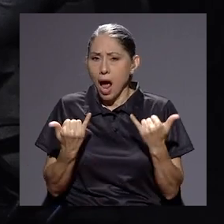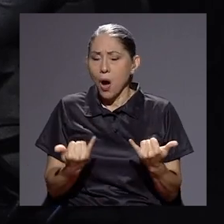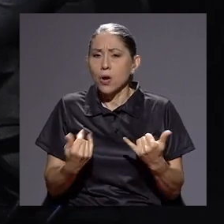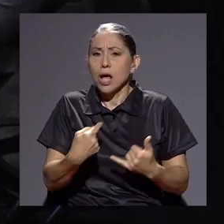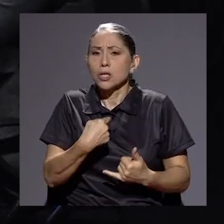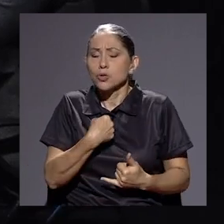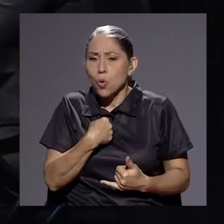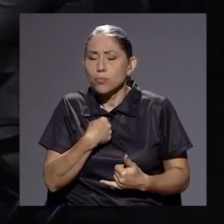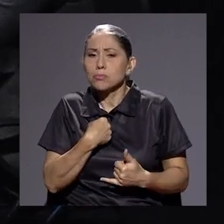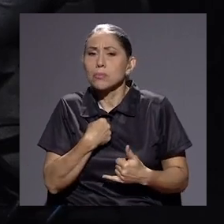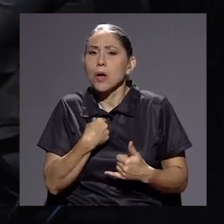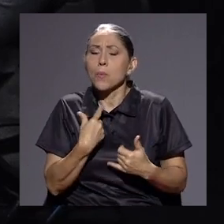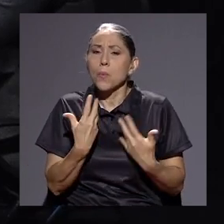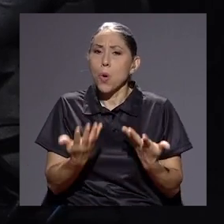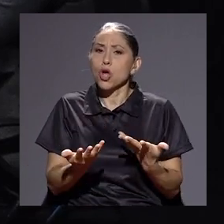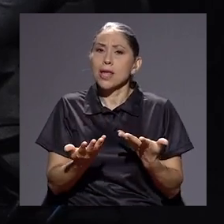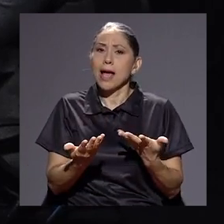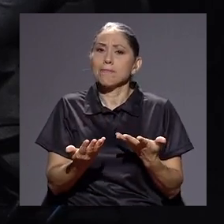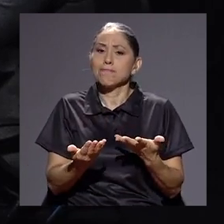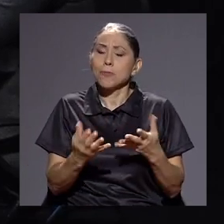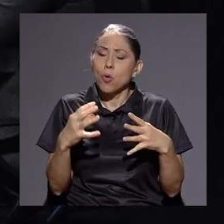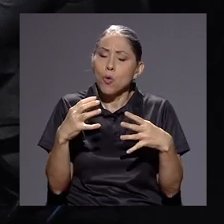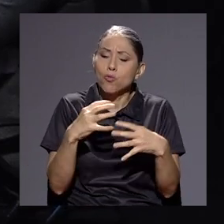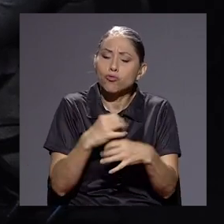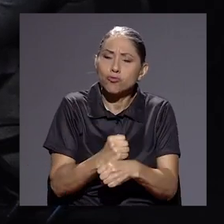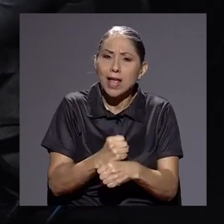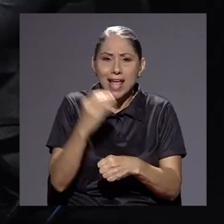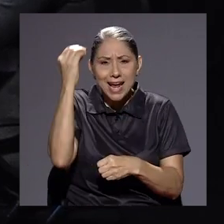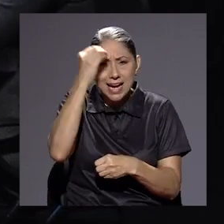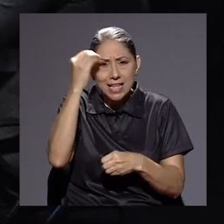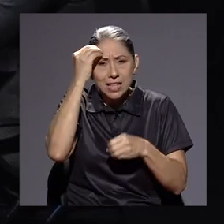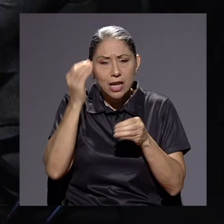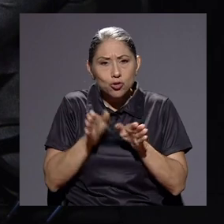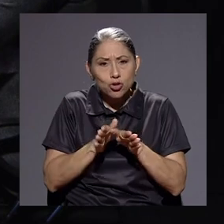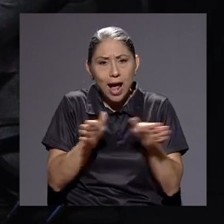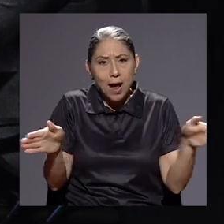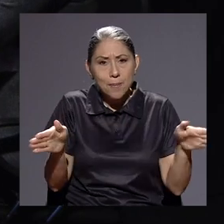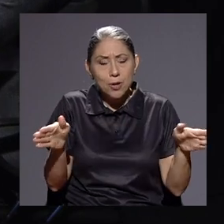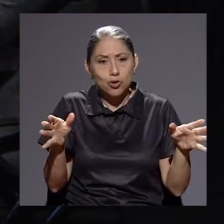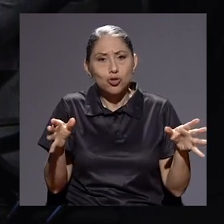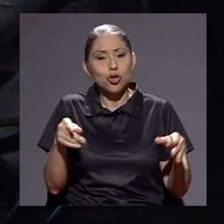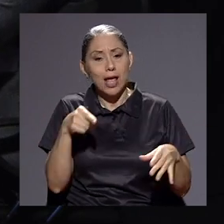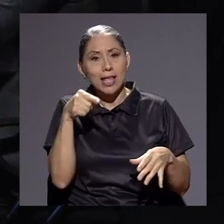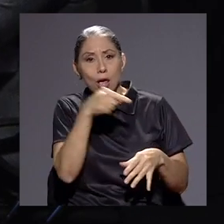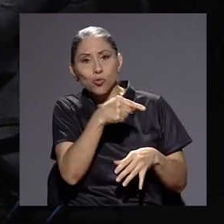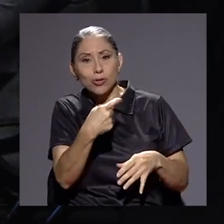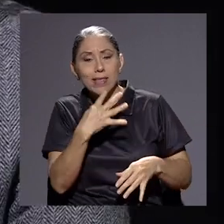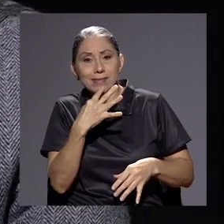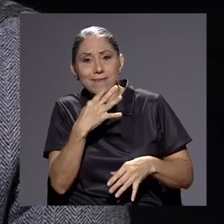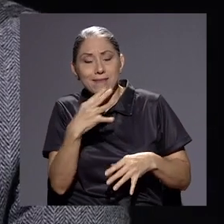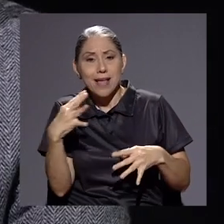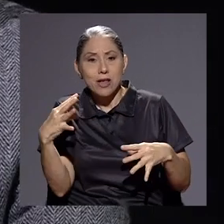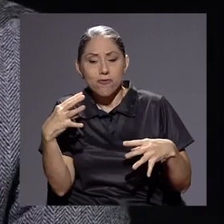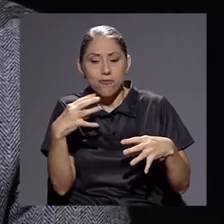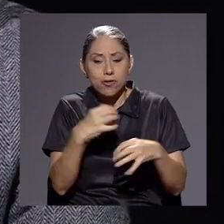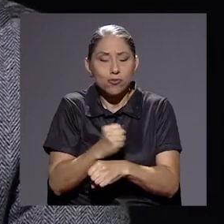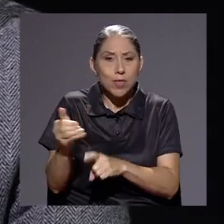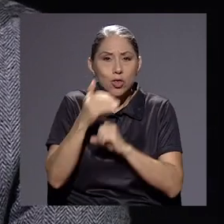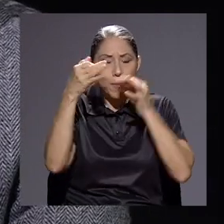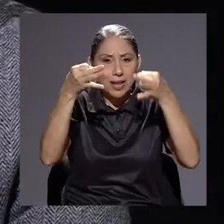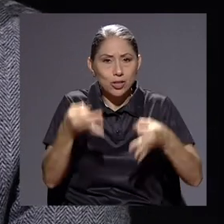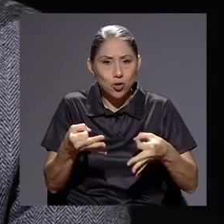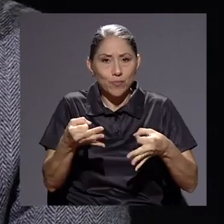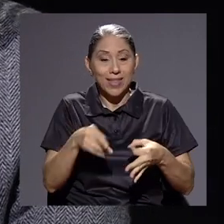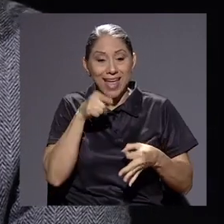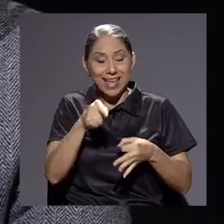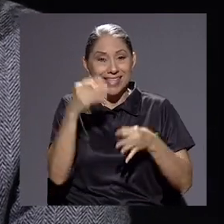de criterios amplios que ustedes también destacan ahí y que creo que resumen perfectamente la toma de decisiones. Decisiones que pasan por lo